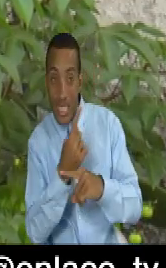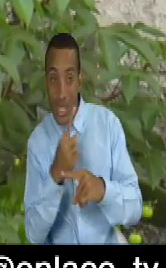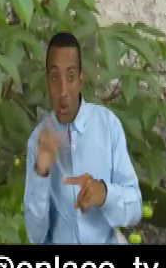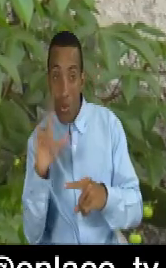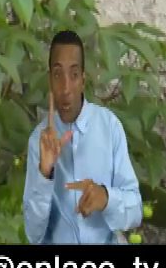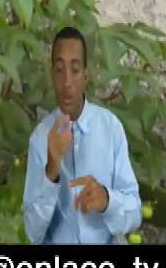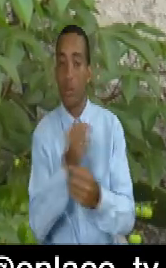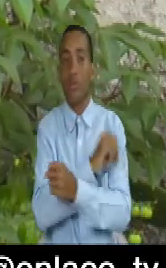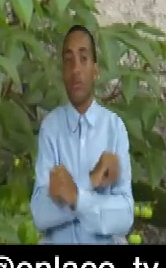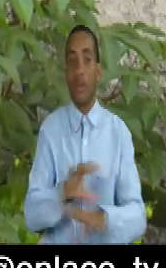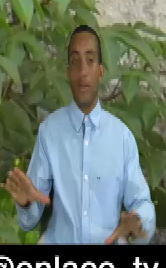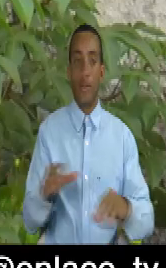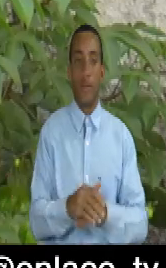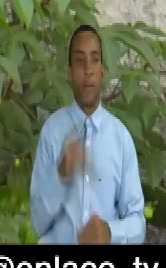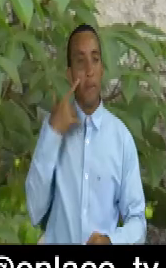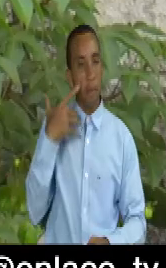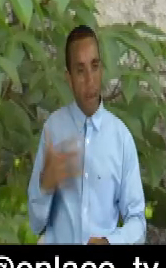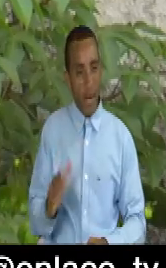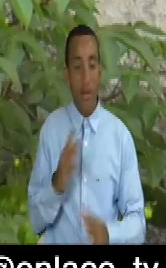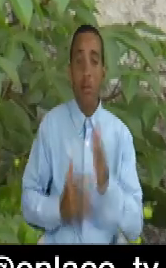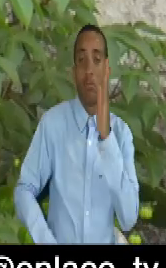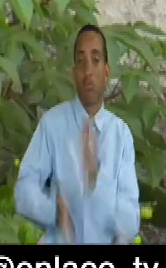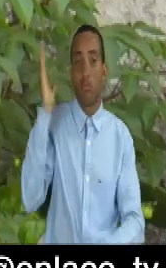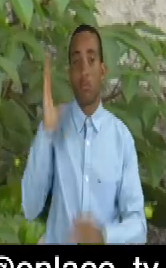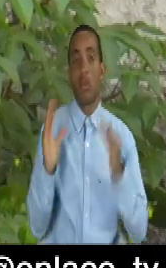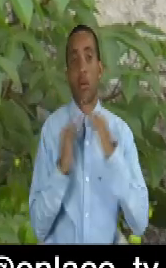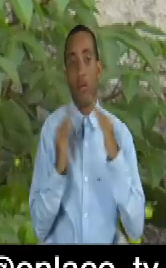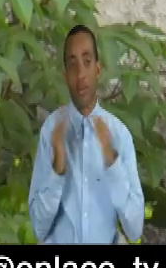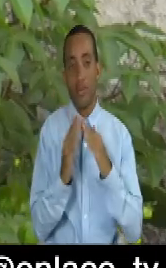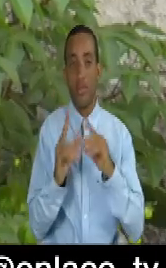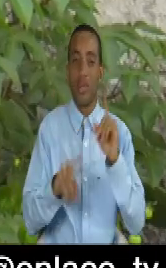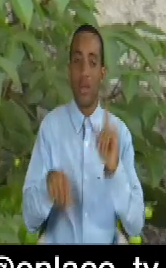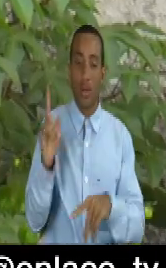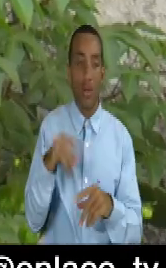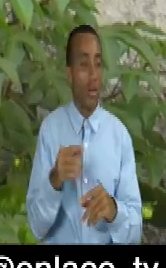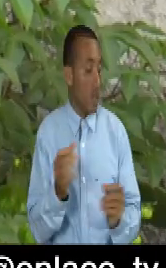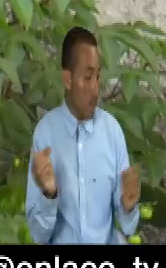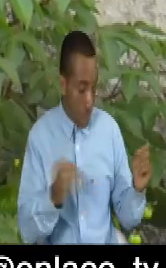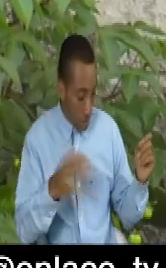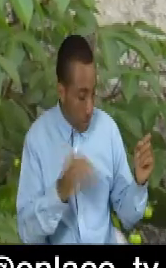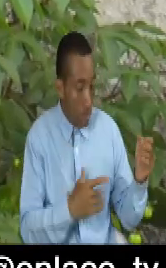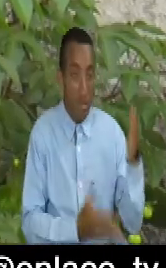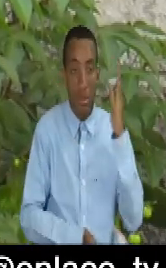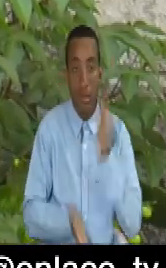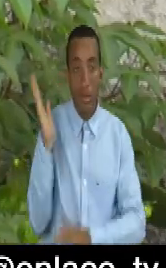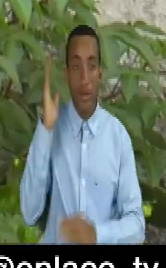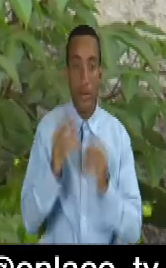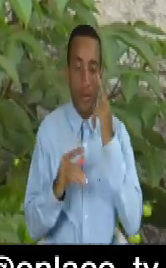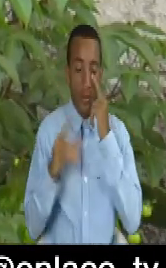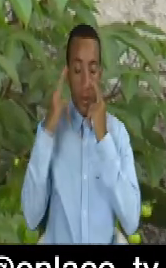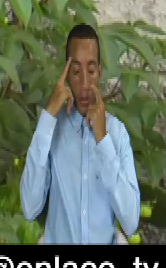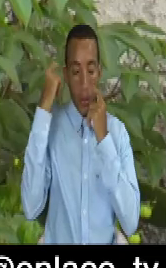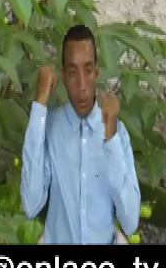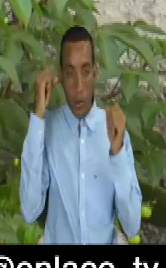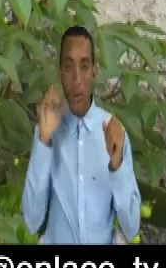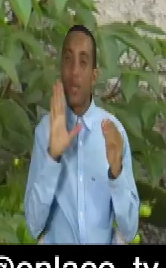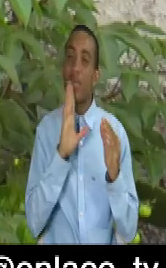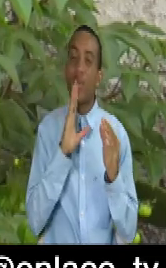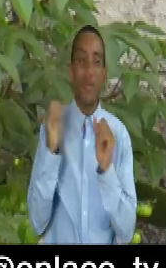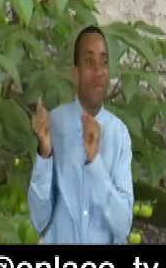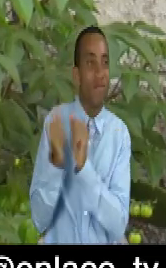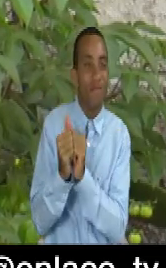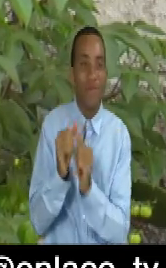Ellos aseguran que ella al parecer se fue de la casa llevándose pues alguna de sus pertenencias, pero están muy preocupados porque no saben con quién se encuentran en estos